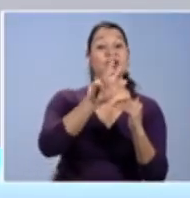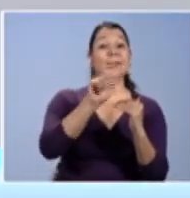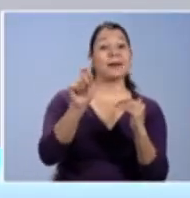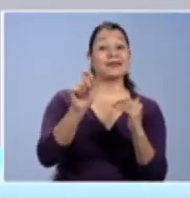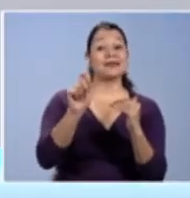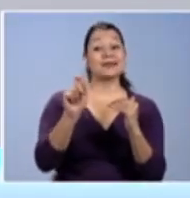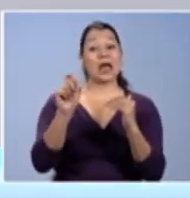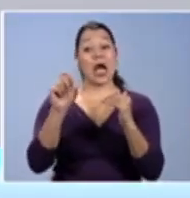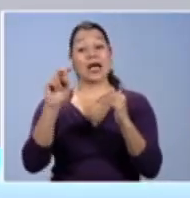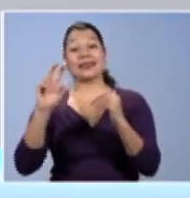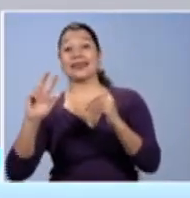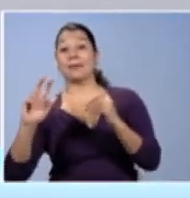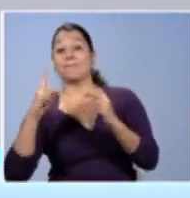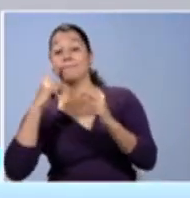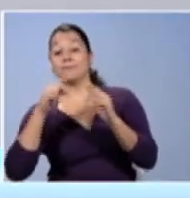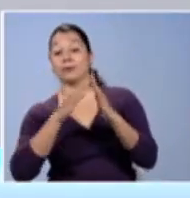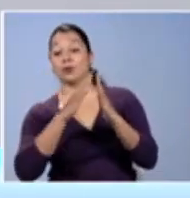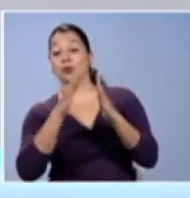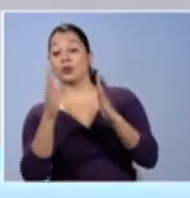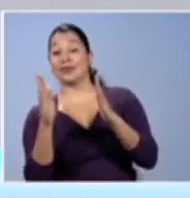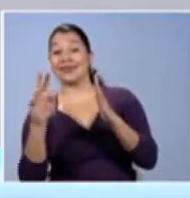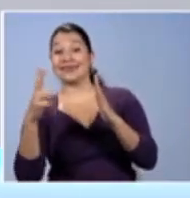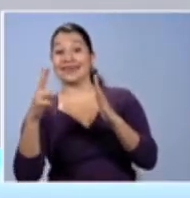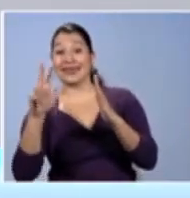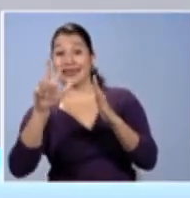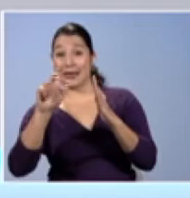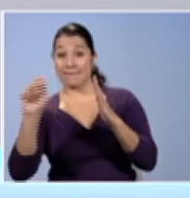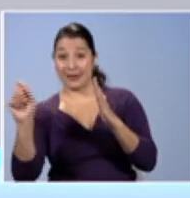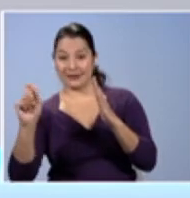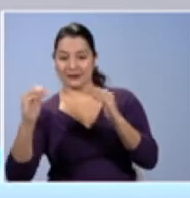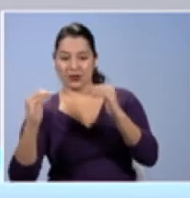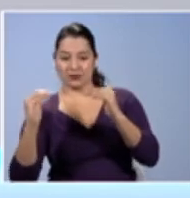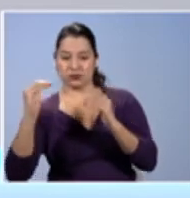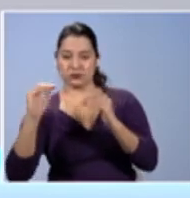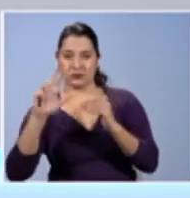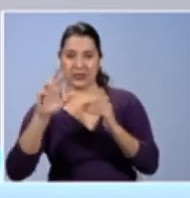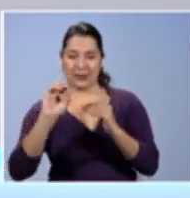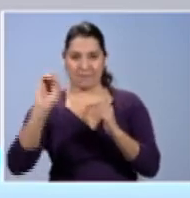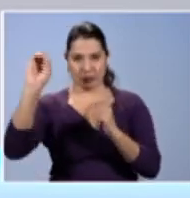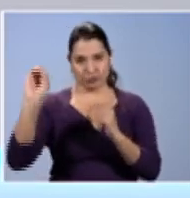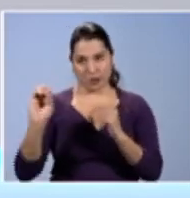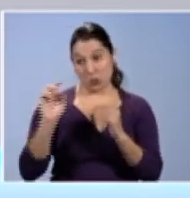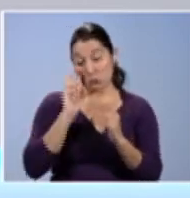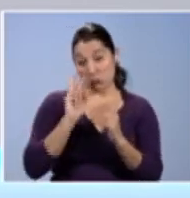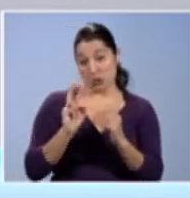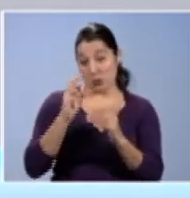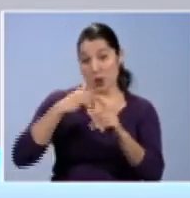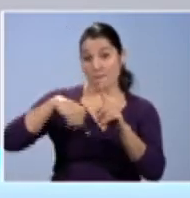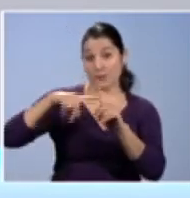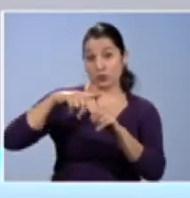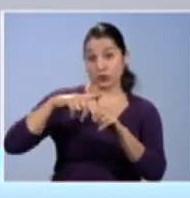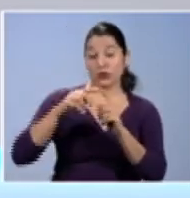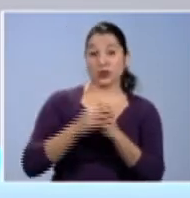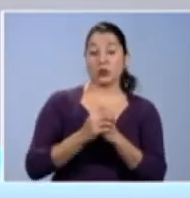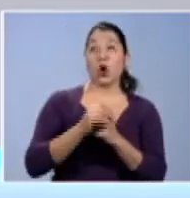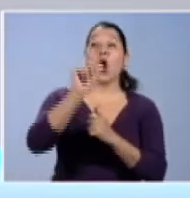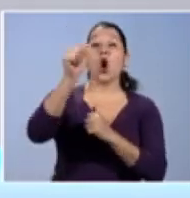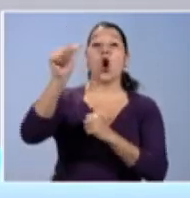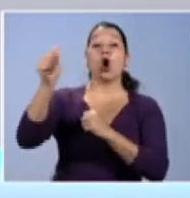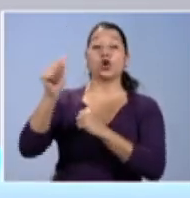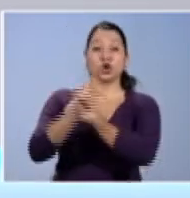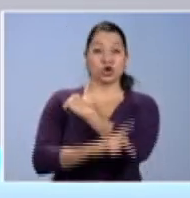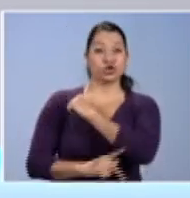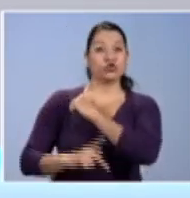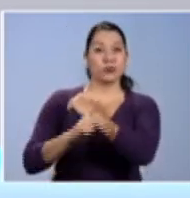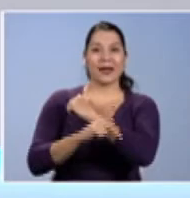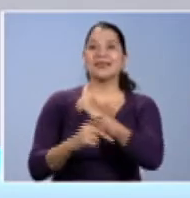Entonces, lo vemos de manera positiva. Ha sucedido en países de la región que han tenido un crecimiento acelerado por